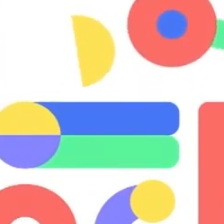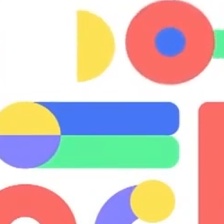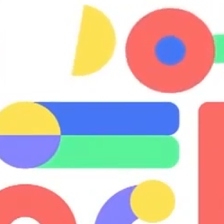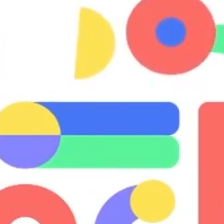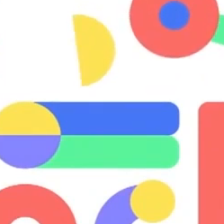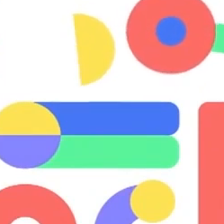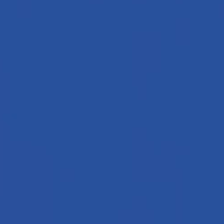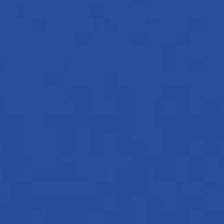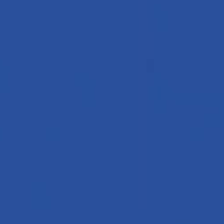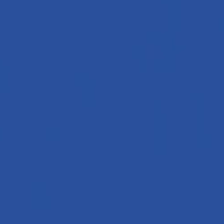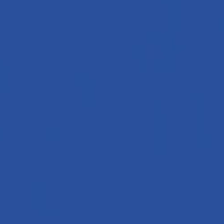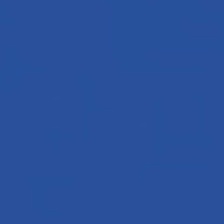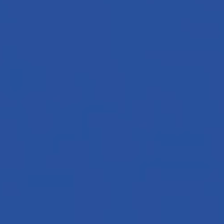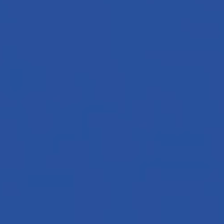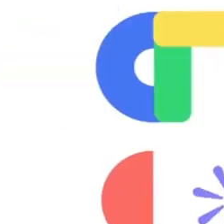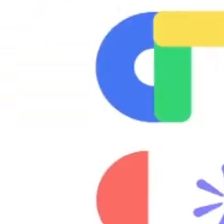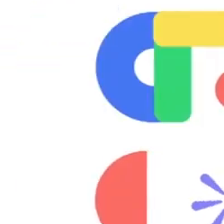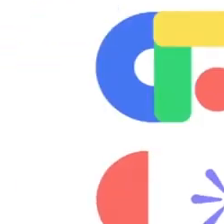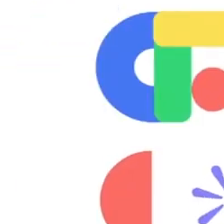casa.